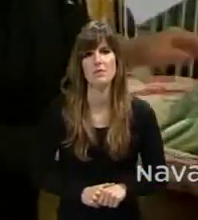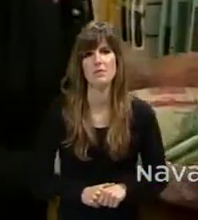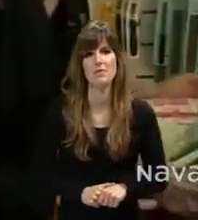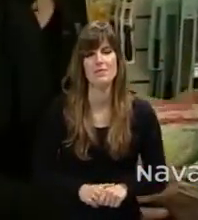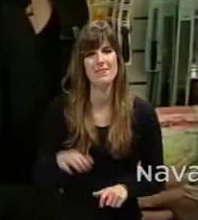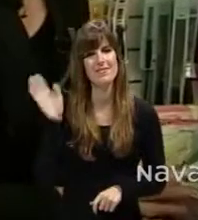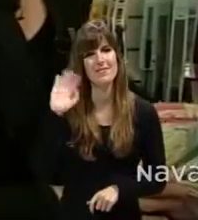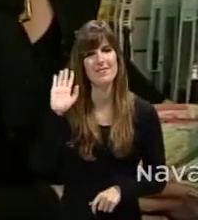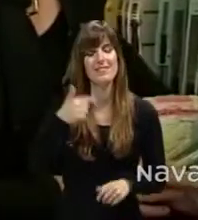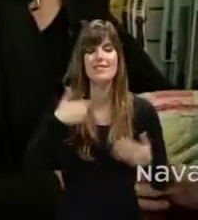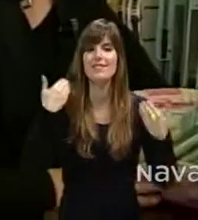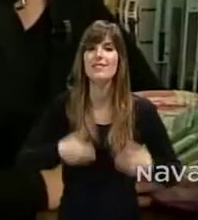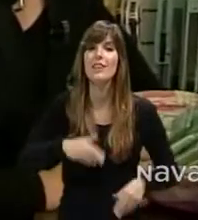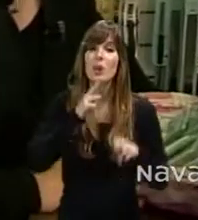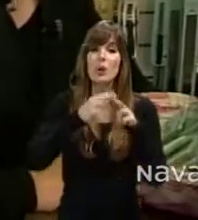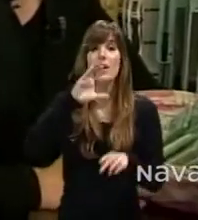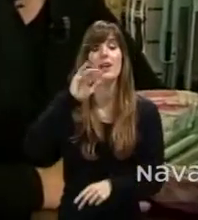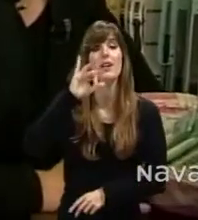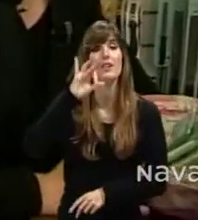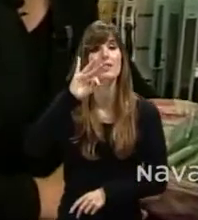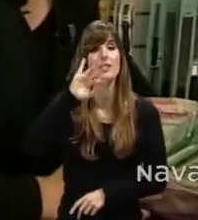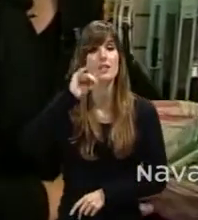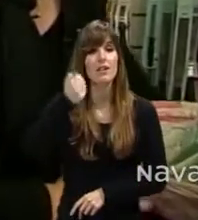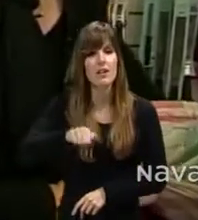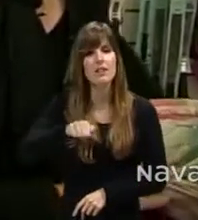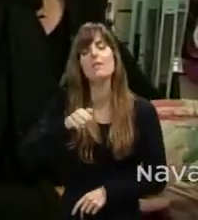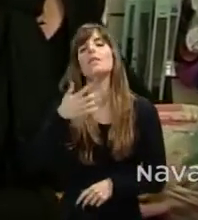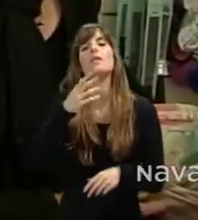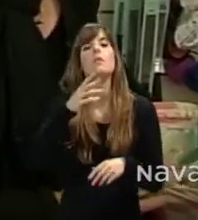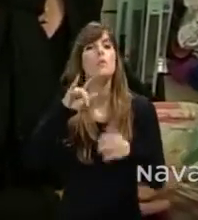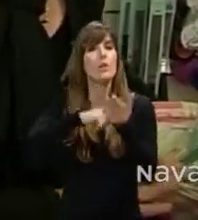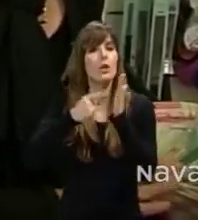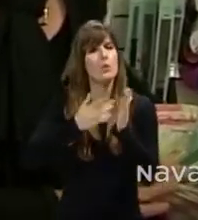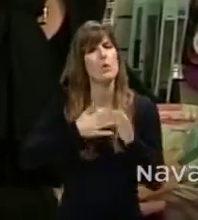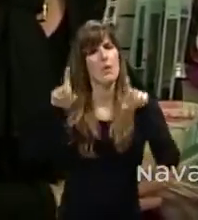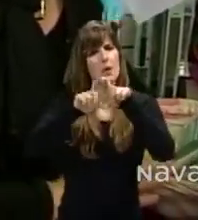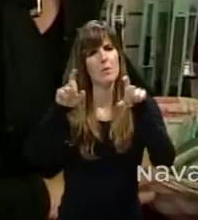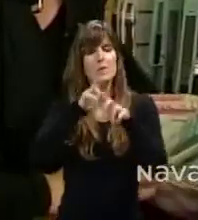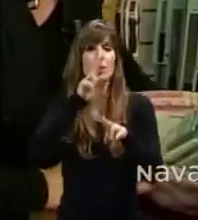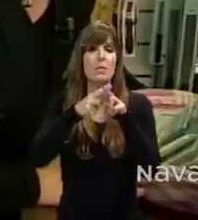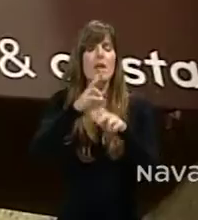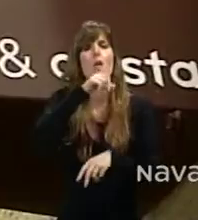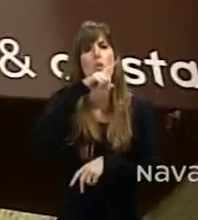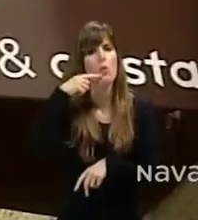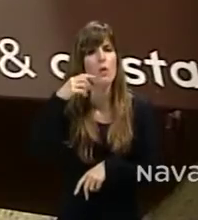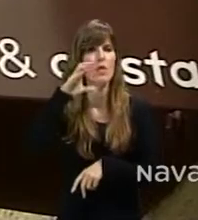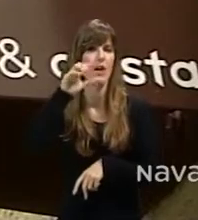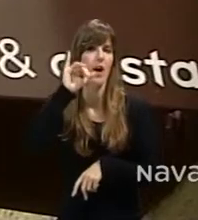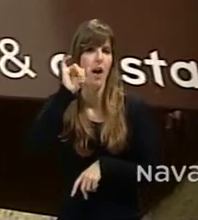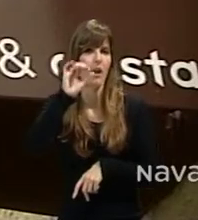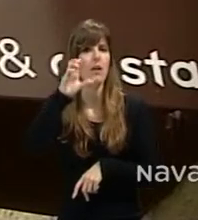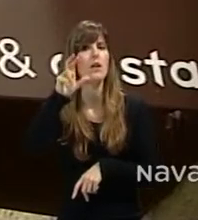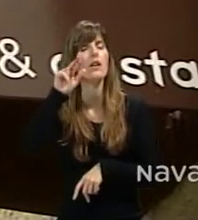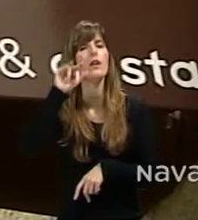Hola, soy Cristina y yo os voy a presentar hoy mi proyecto empresarial Endulce Ancrista Sociedad Limitada. Endulce es